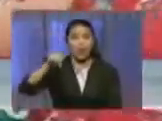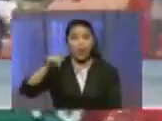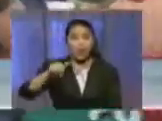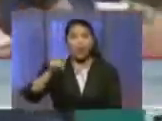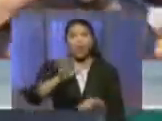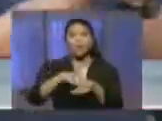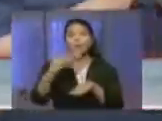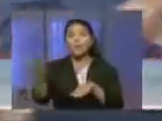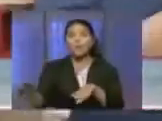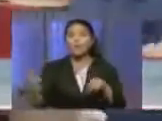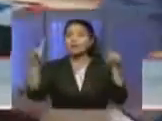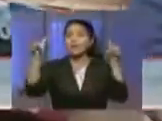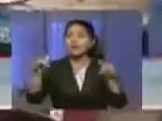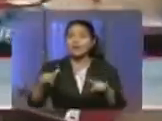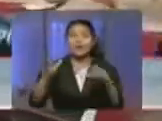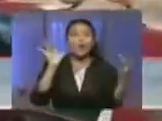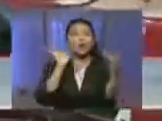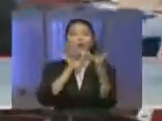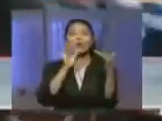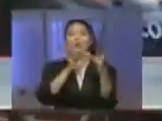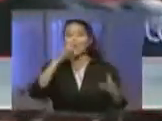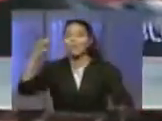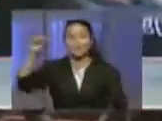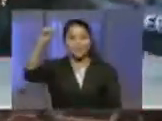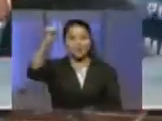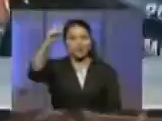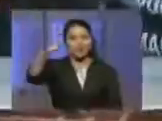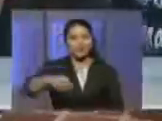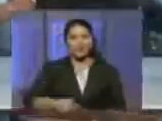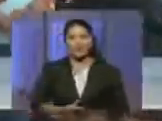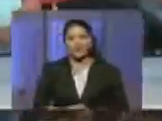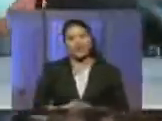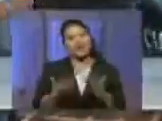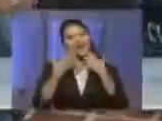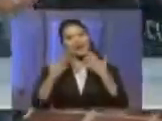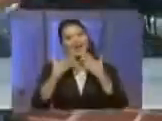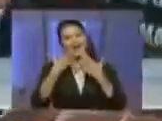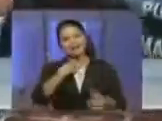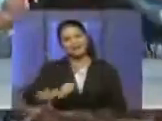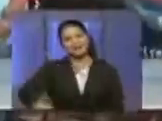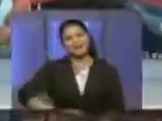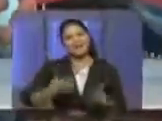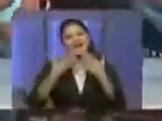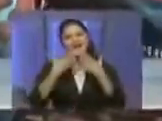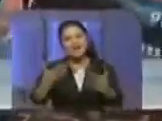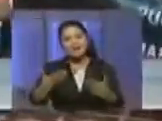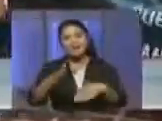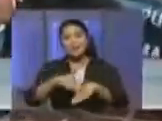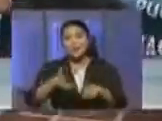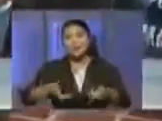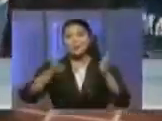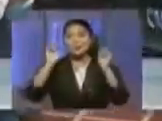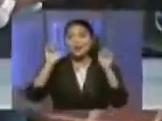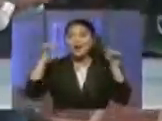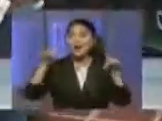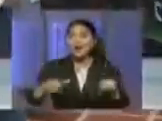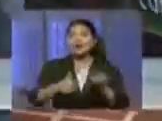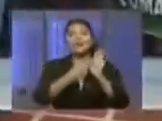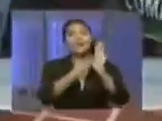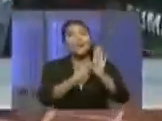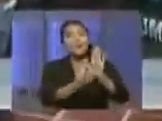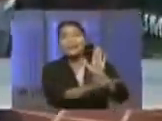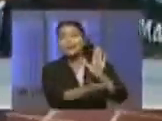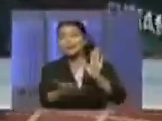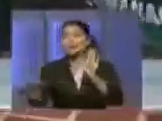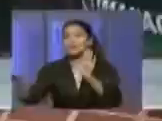estamos en contacto con maduro Muchísimas gracias presidente por permitir visibilizar